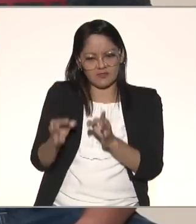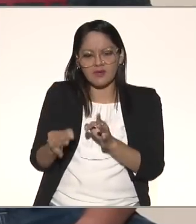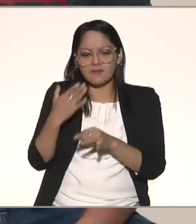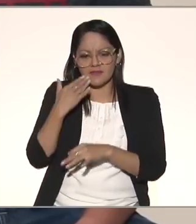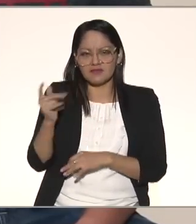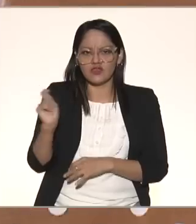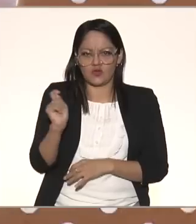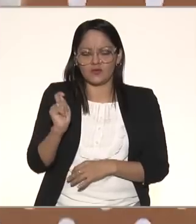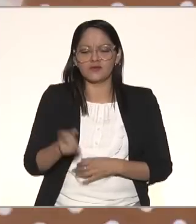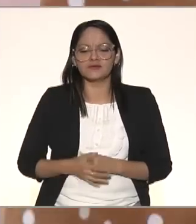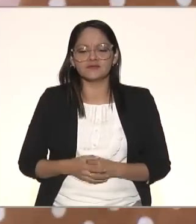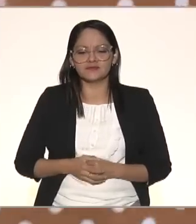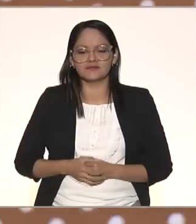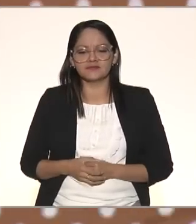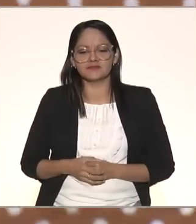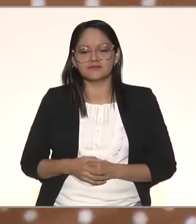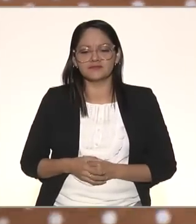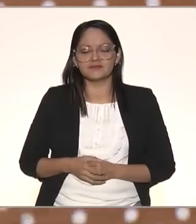siendo novios.